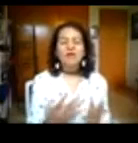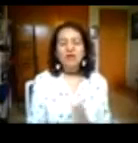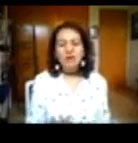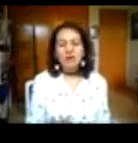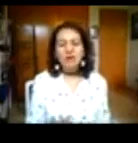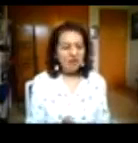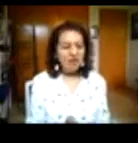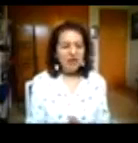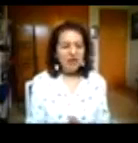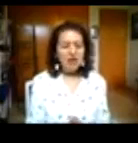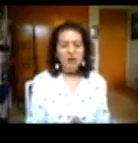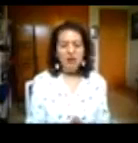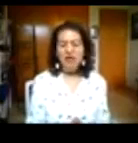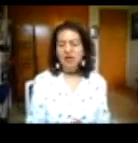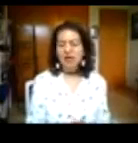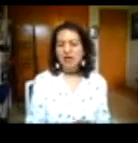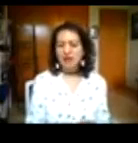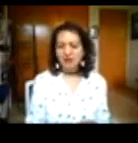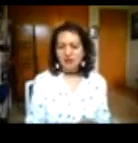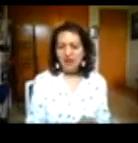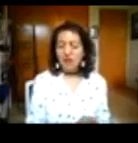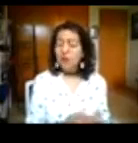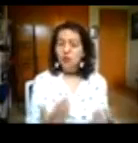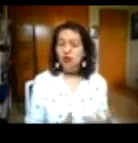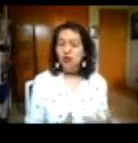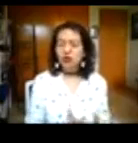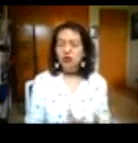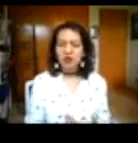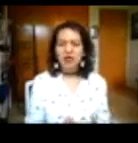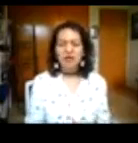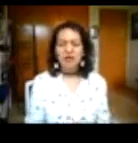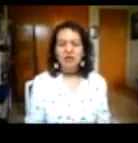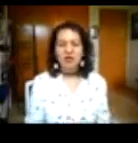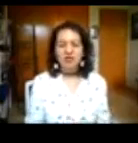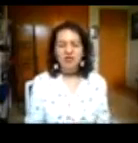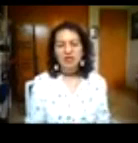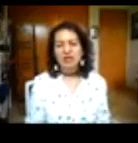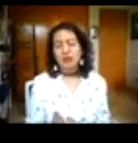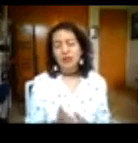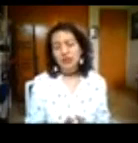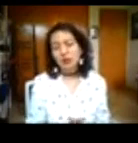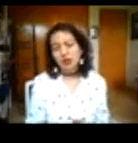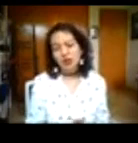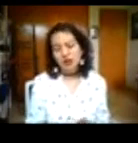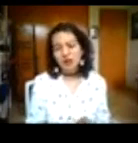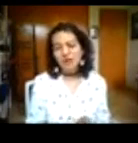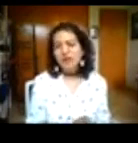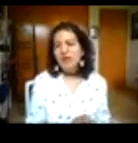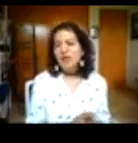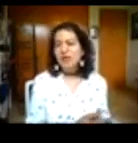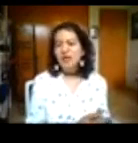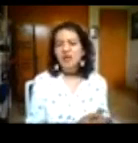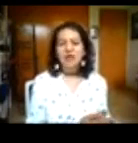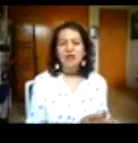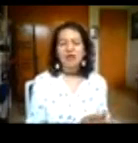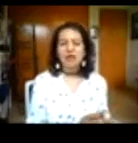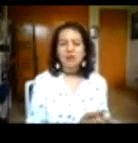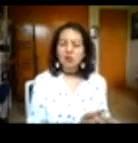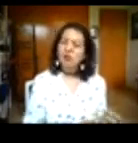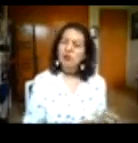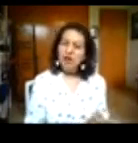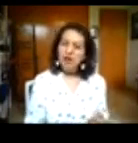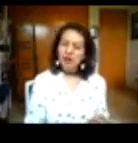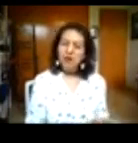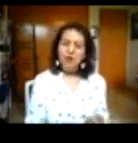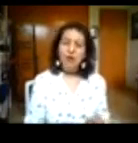Y finalmente, comentar que hay mucho camino que hacer en transparencia proactiva y tenemos